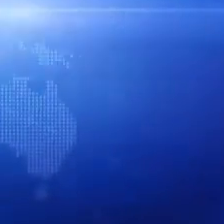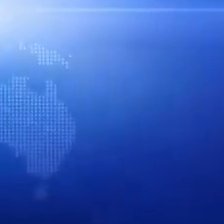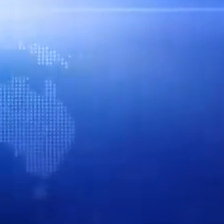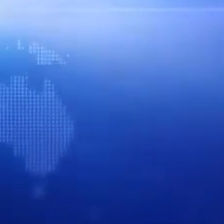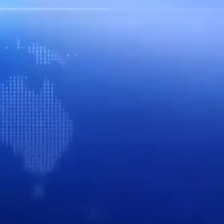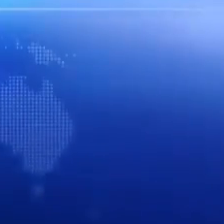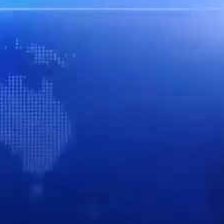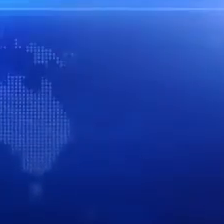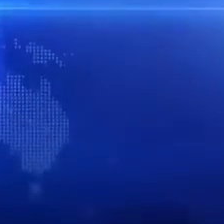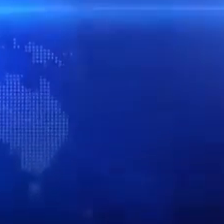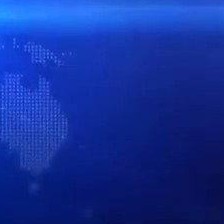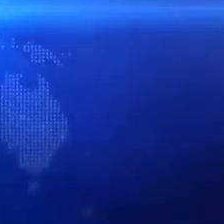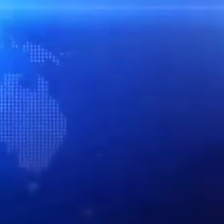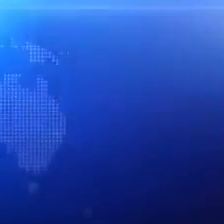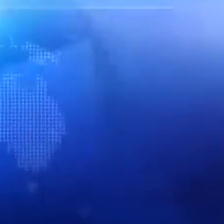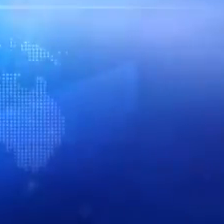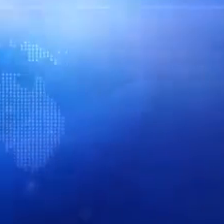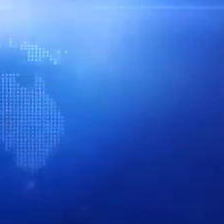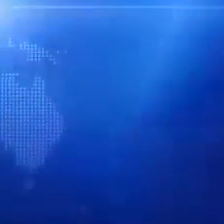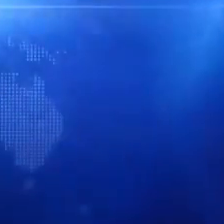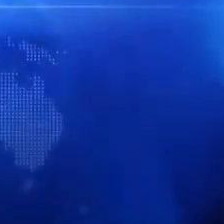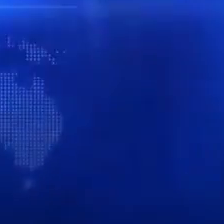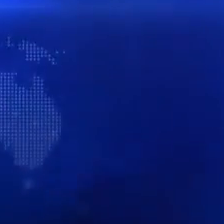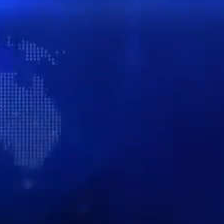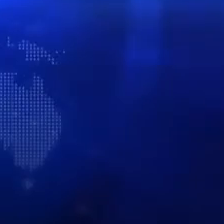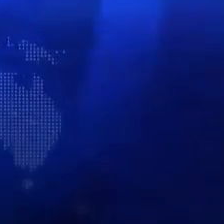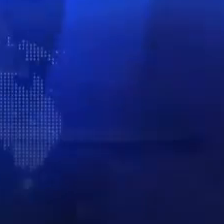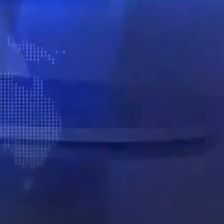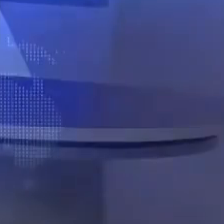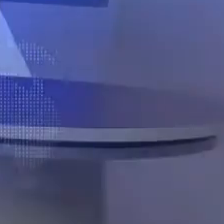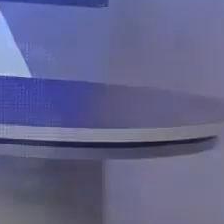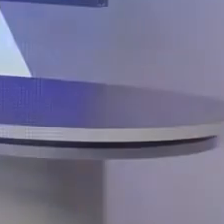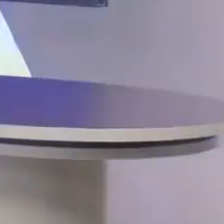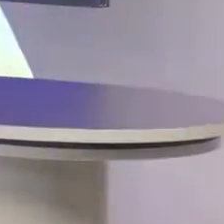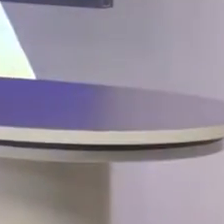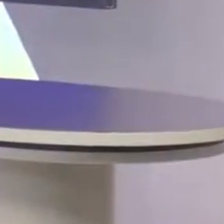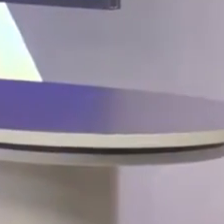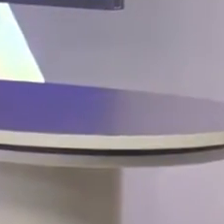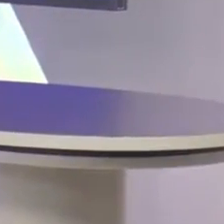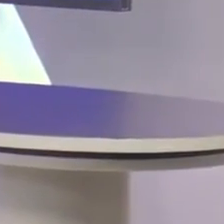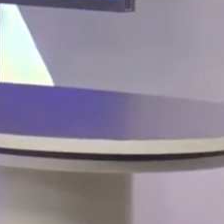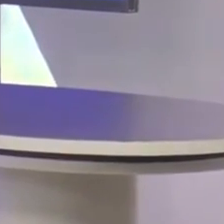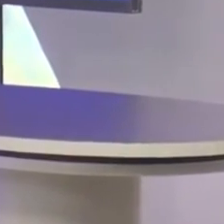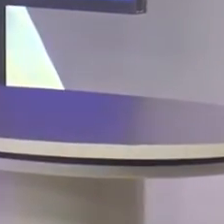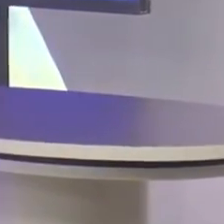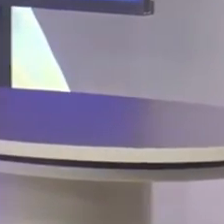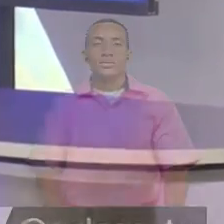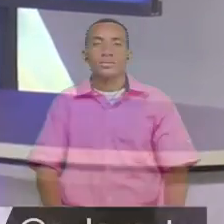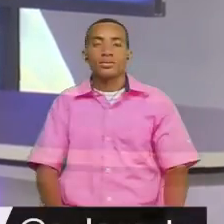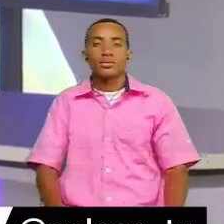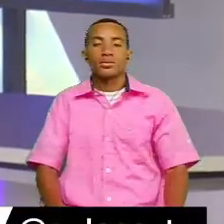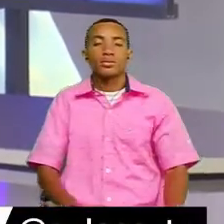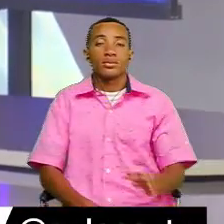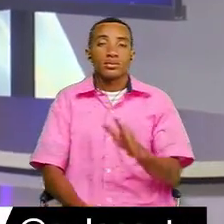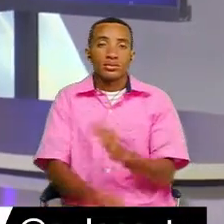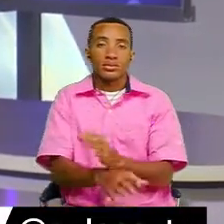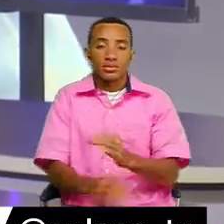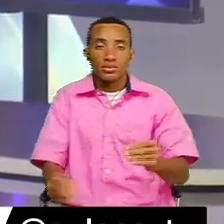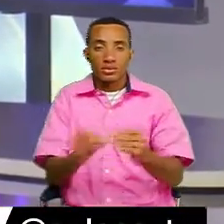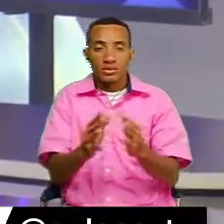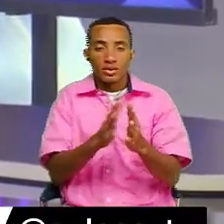Yeah. Continuamos con más información en Enlace Noticias.